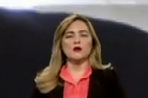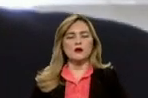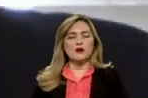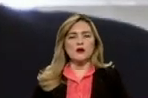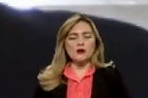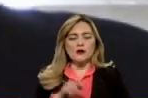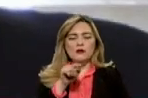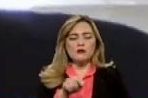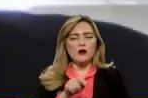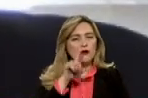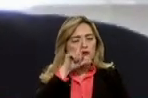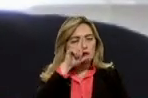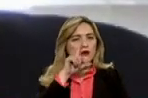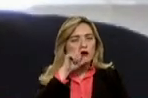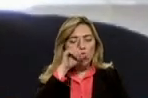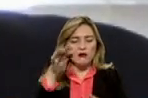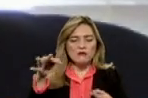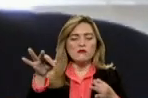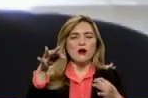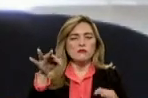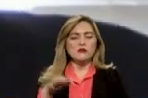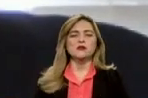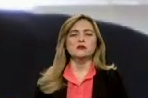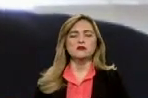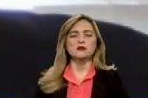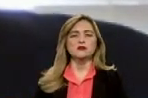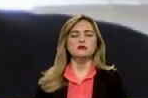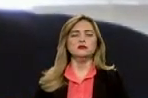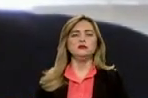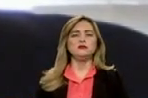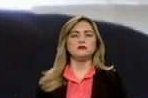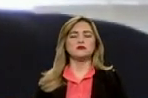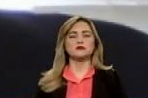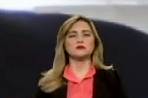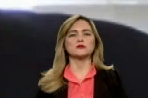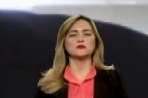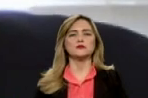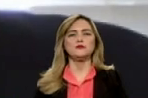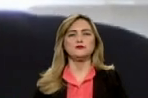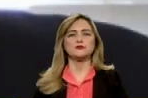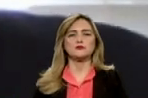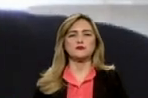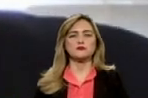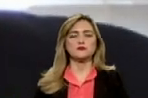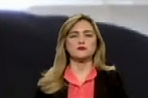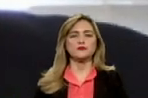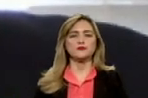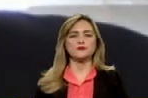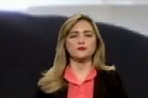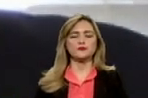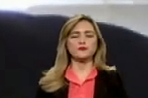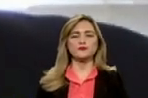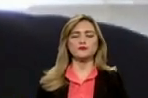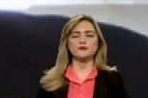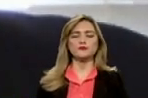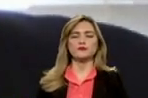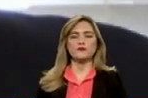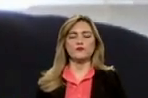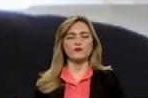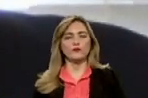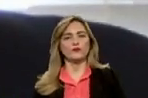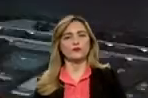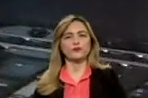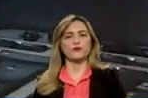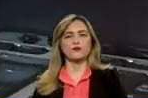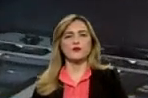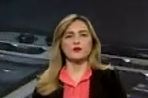entiendo, es permitido, pero nada más allá de eso no se permiten calculadoras, por supuesto, ni ningún apoyo que tenga que ver con algún